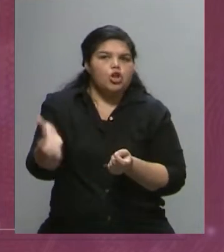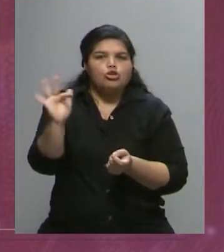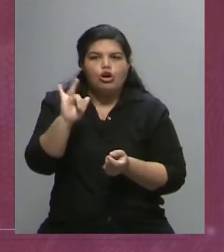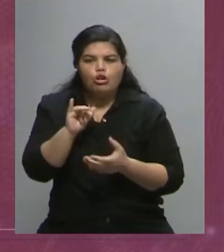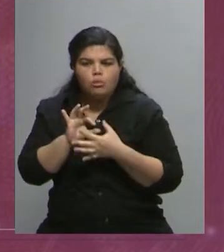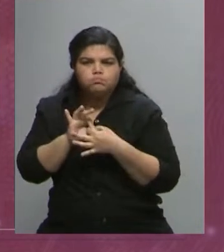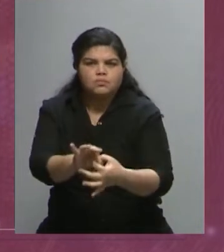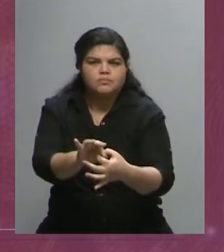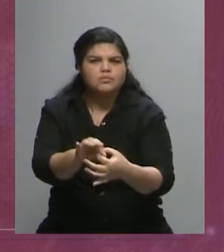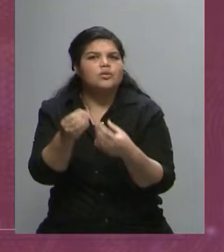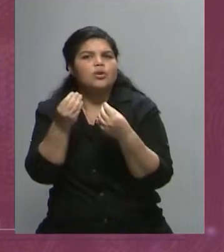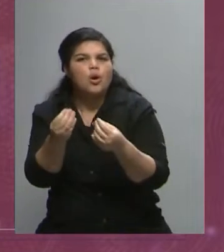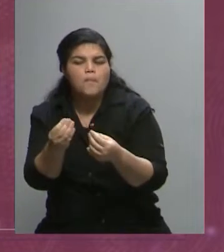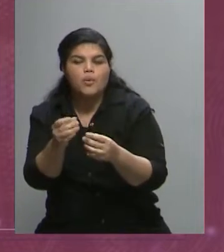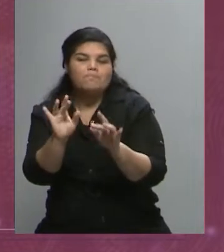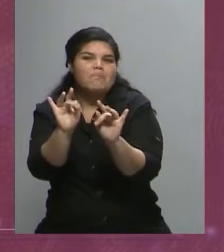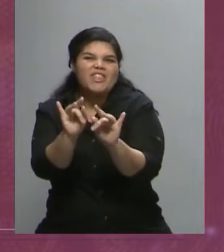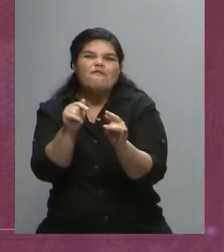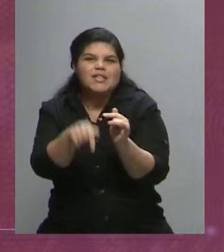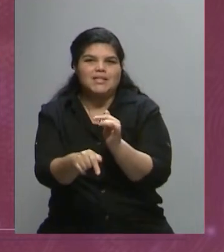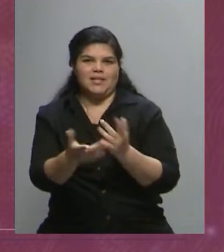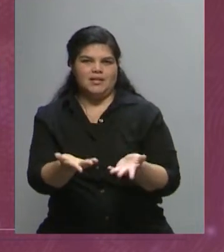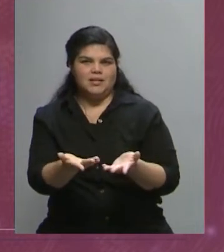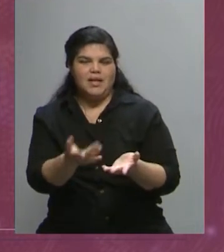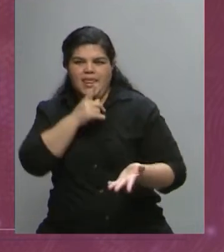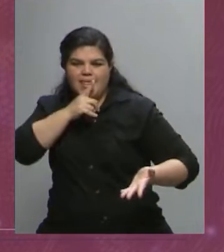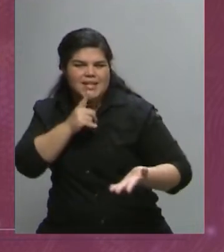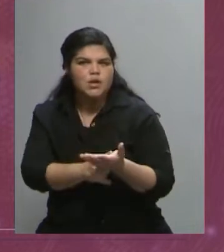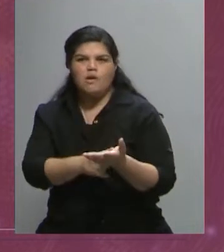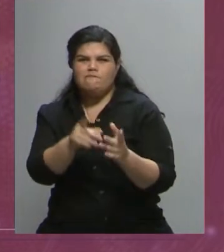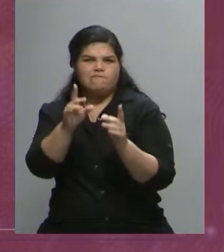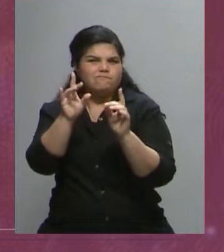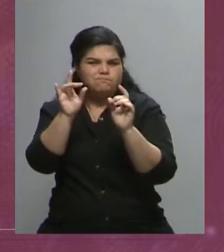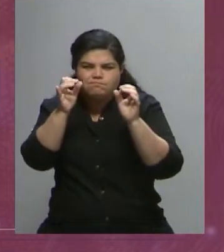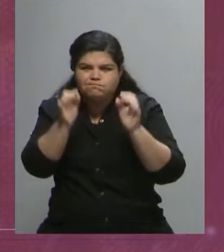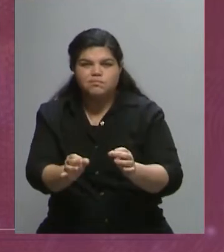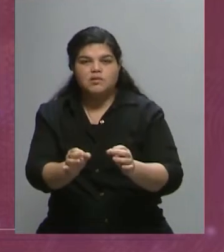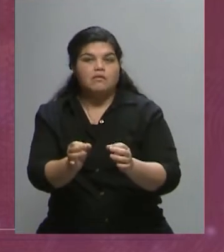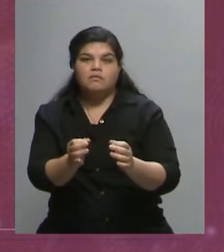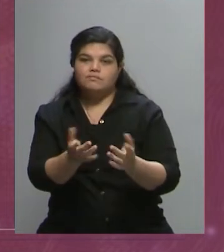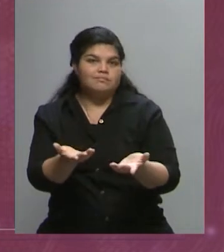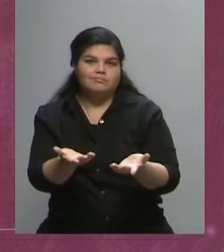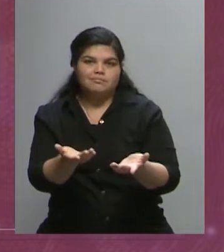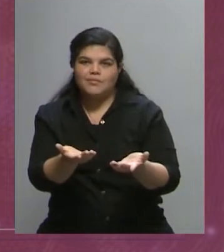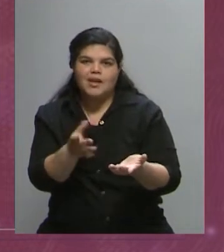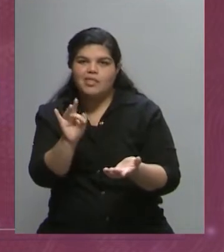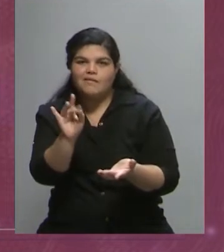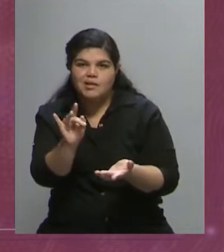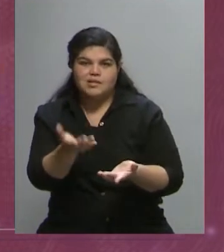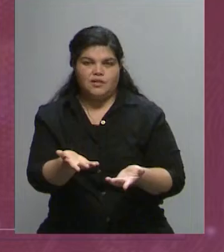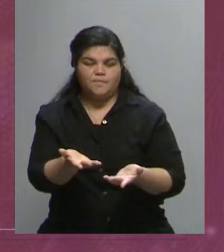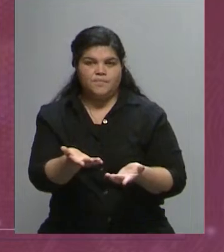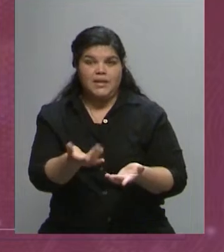a una complejidad y son difíciles de predecir, no porque falten datos o algoritmos, sino porque involucran